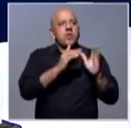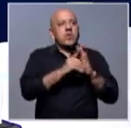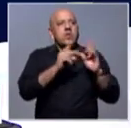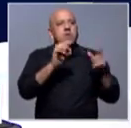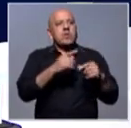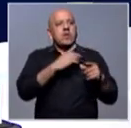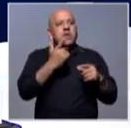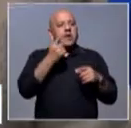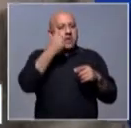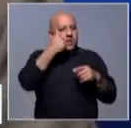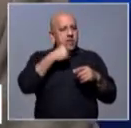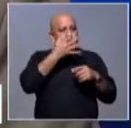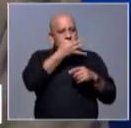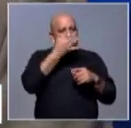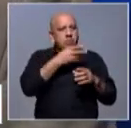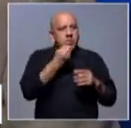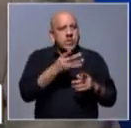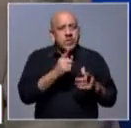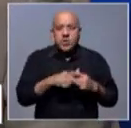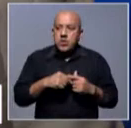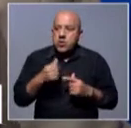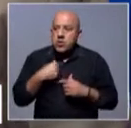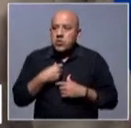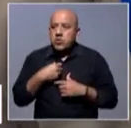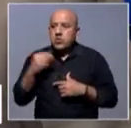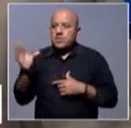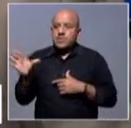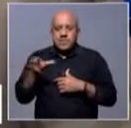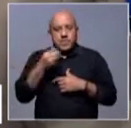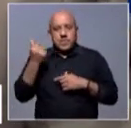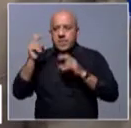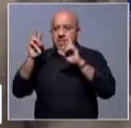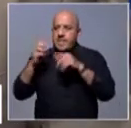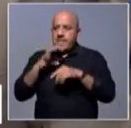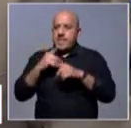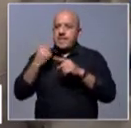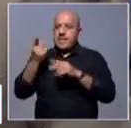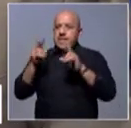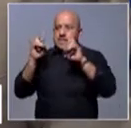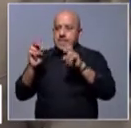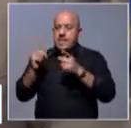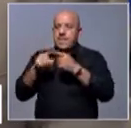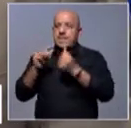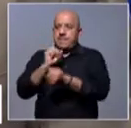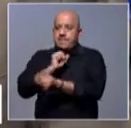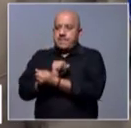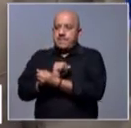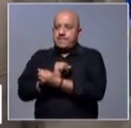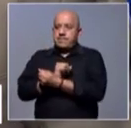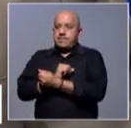porque la visión nuestra es que todos los temas y en realidad fue ahí otro tema que también refiere a lo penal